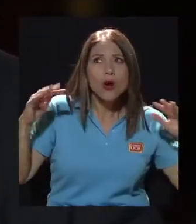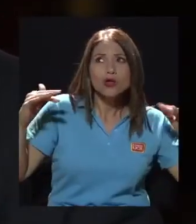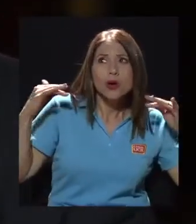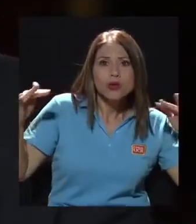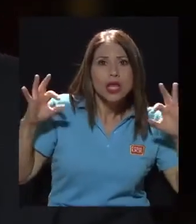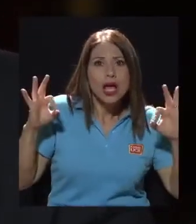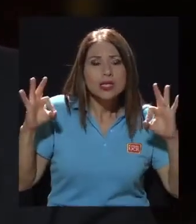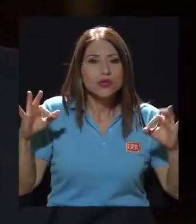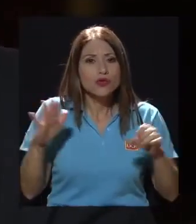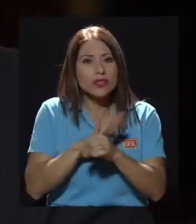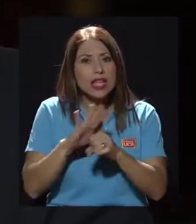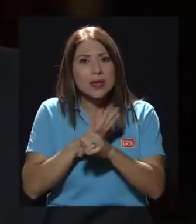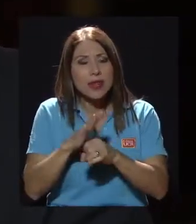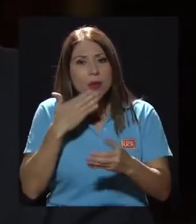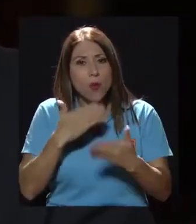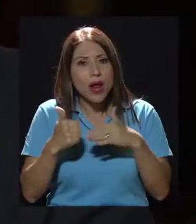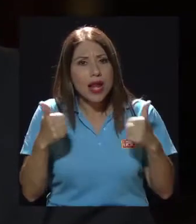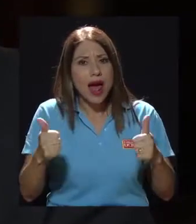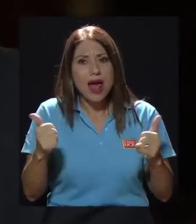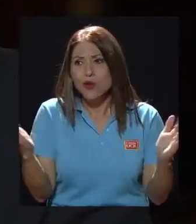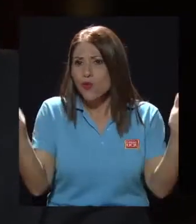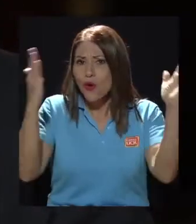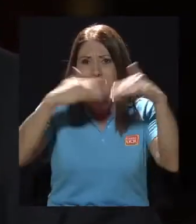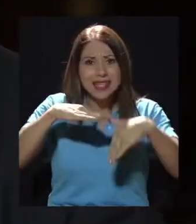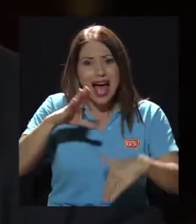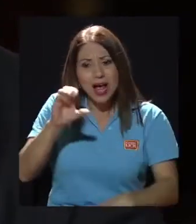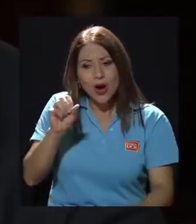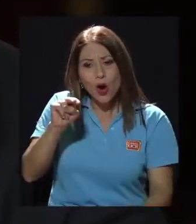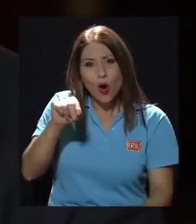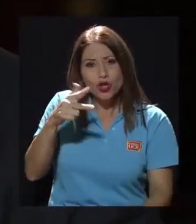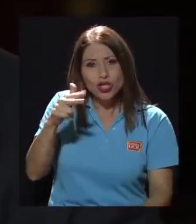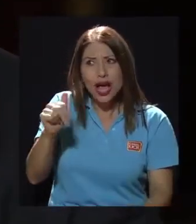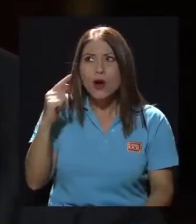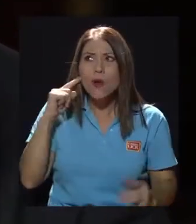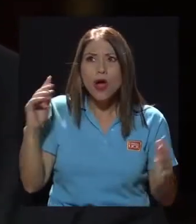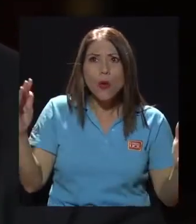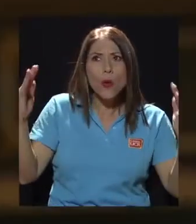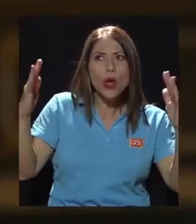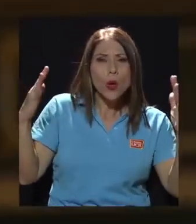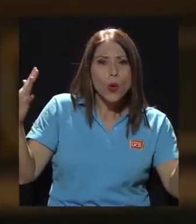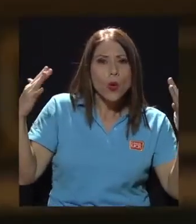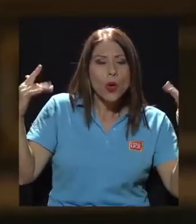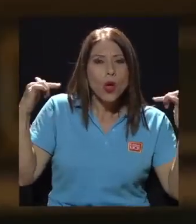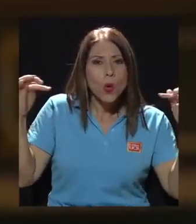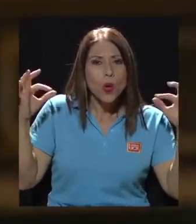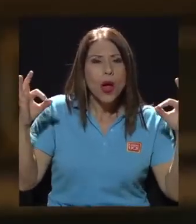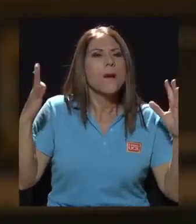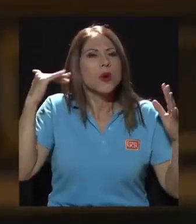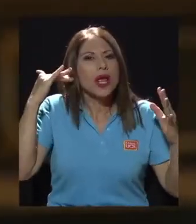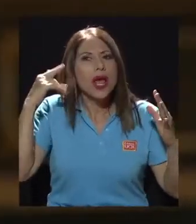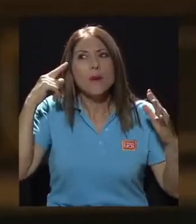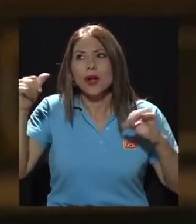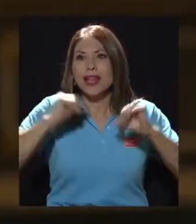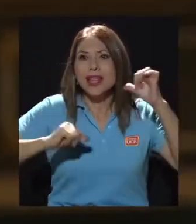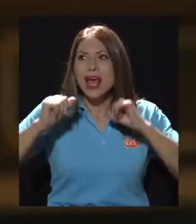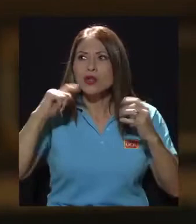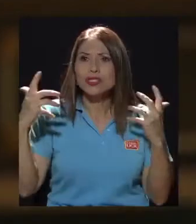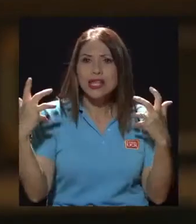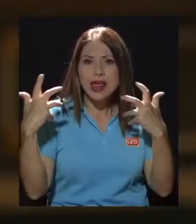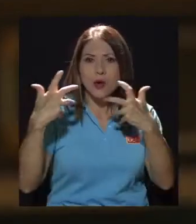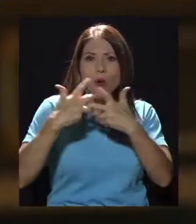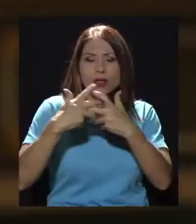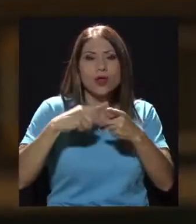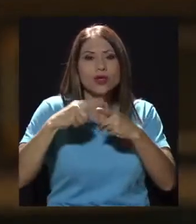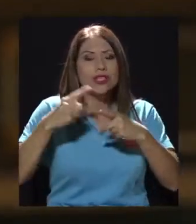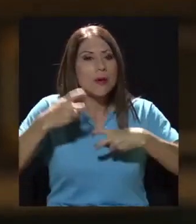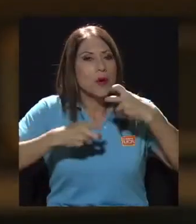la concha. Eso es porque el teatro se está adecuando, ¿verdad? Entonces, hay problemas acústicos. Cuando